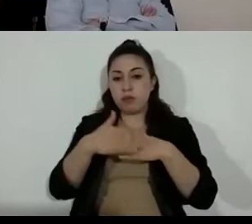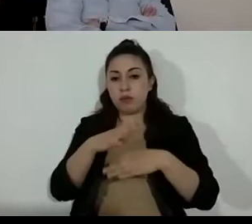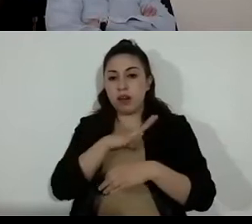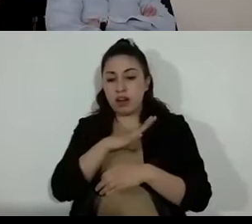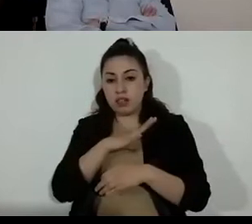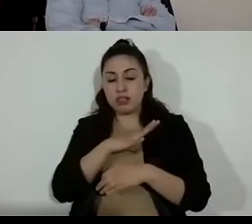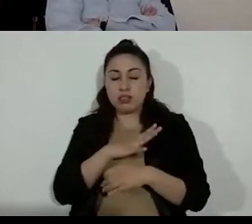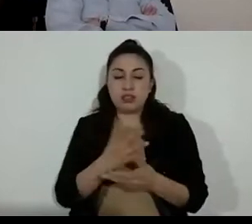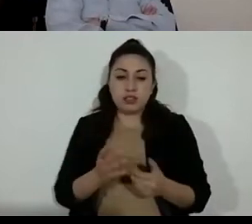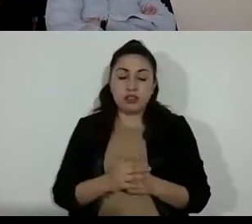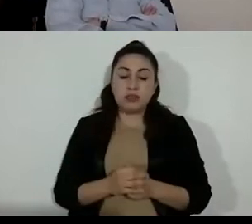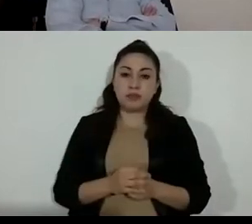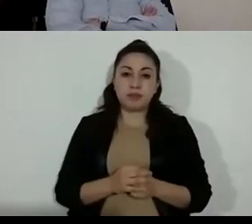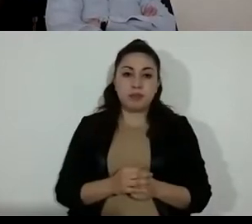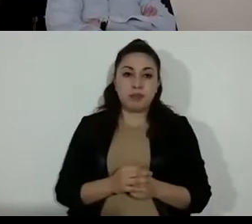pendiente. Es